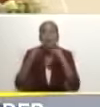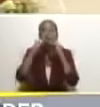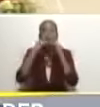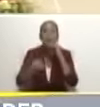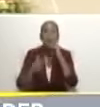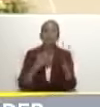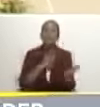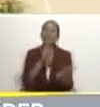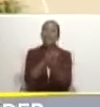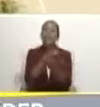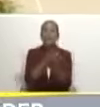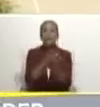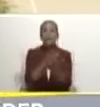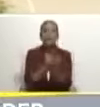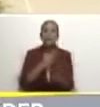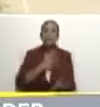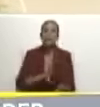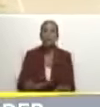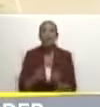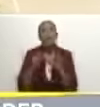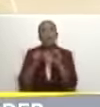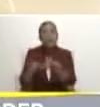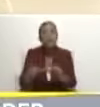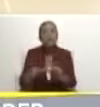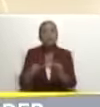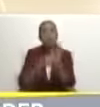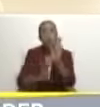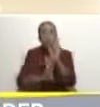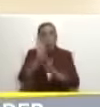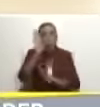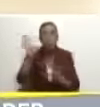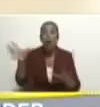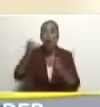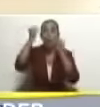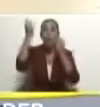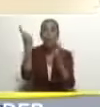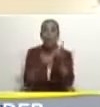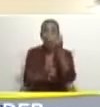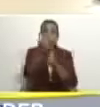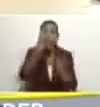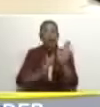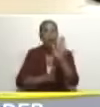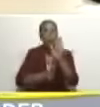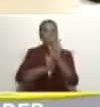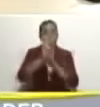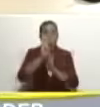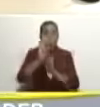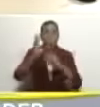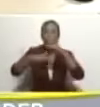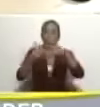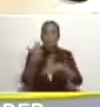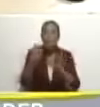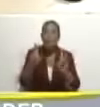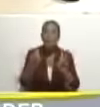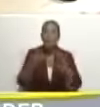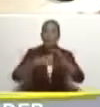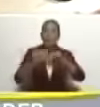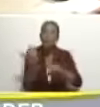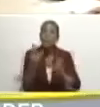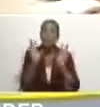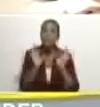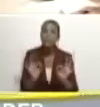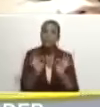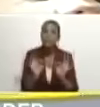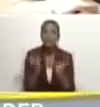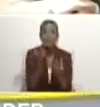tranquilidad, para seguir obrando en función de la recuperación económica, del crecimiento de un nuevo modelo económico, para